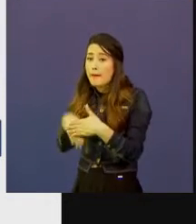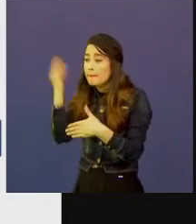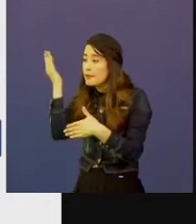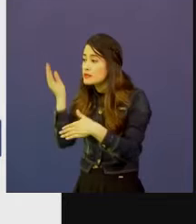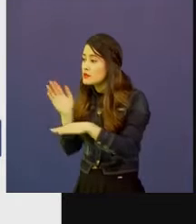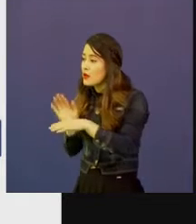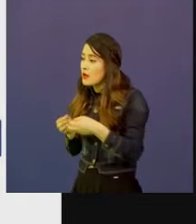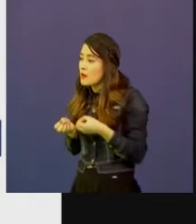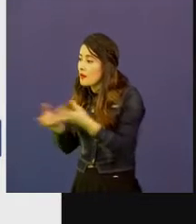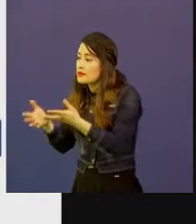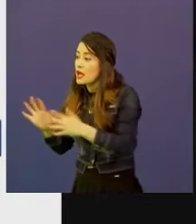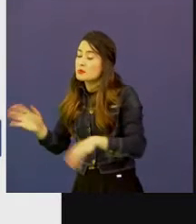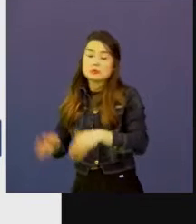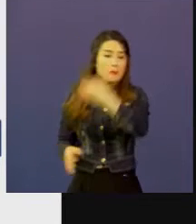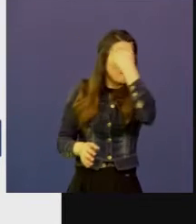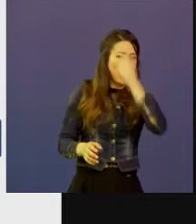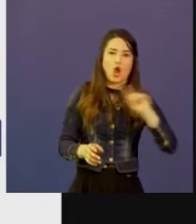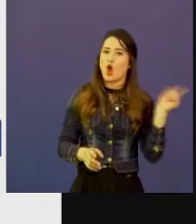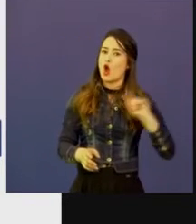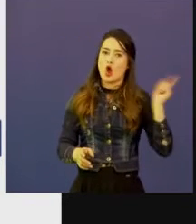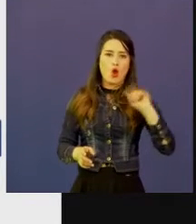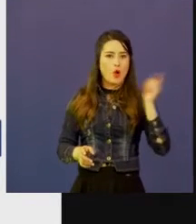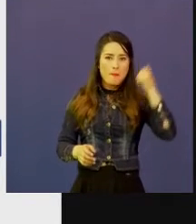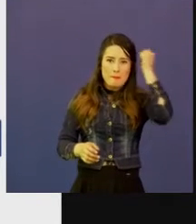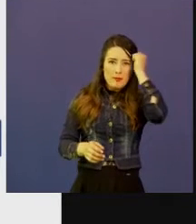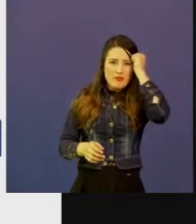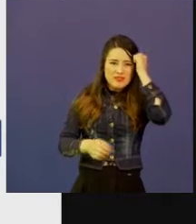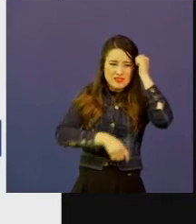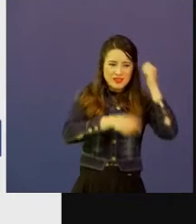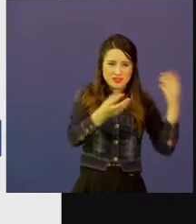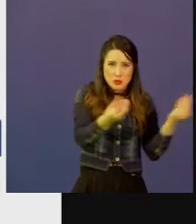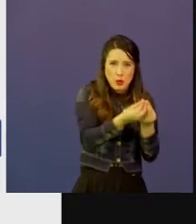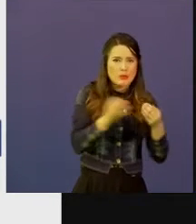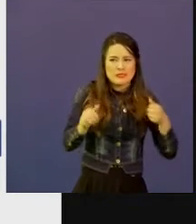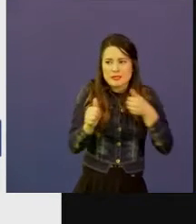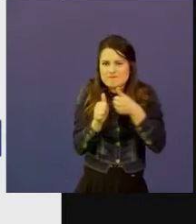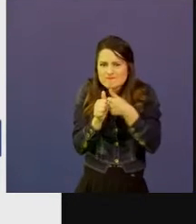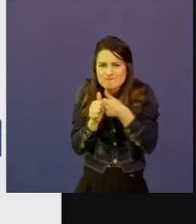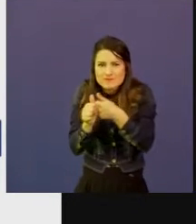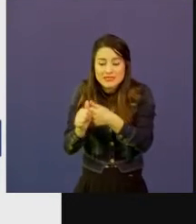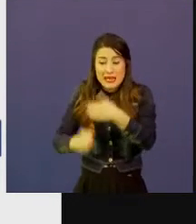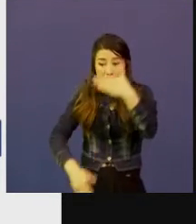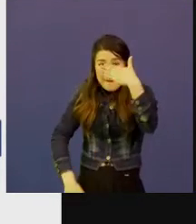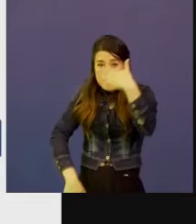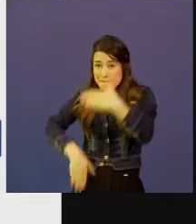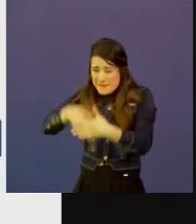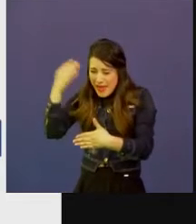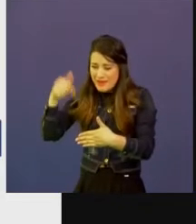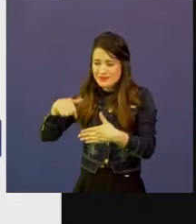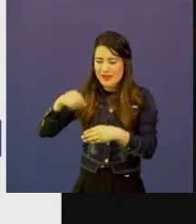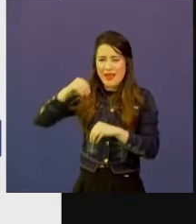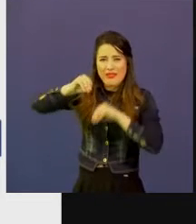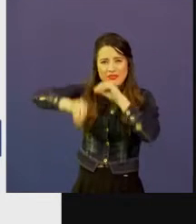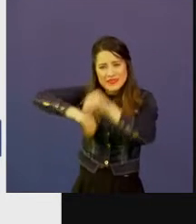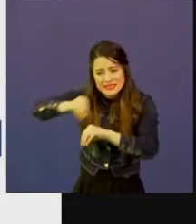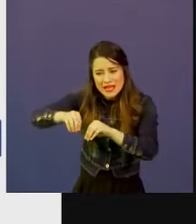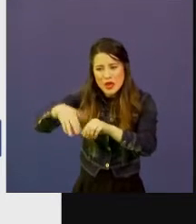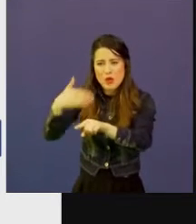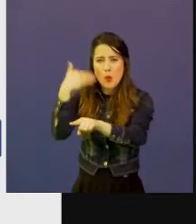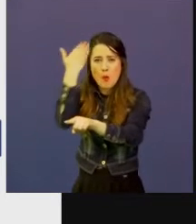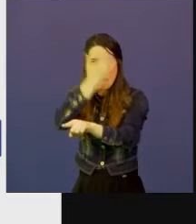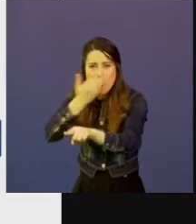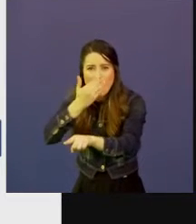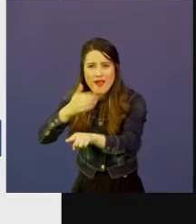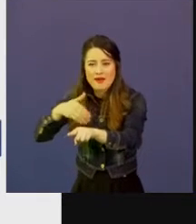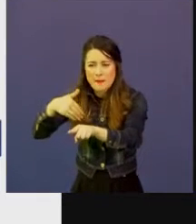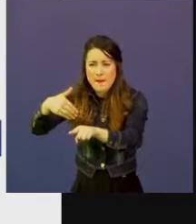el proceso, y el acompañamiento ha sido completo, es decir, desde que se inició el proceso, durante el diseño, en el momento de la evaluación, y